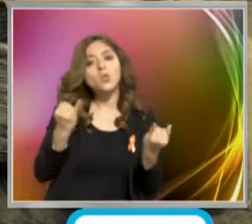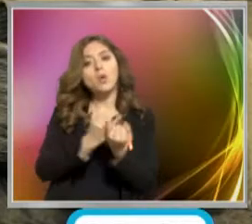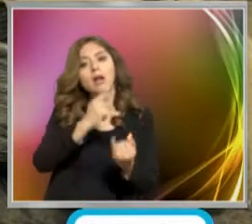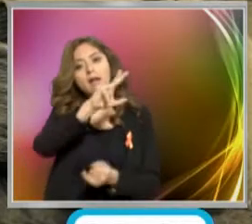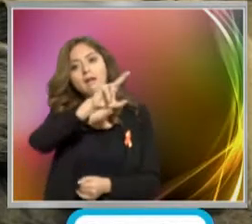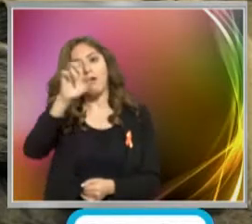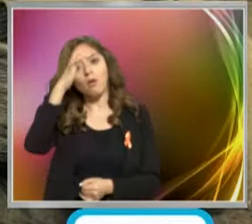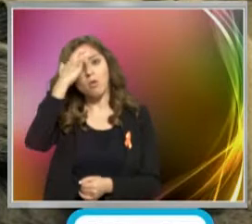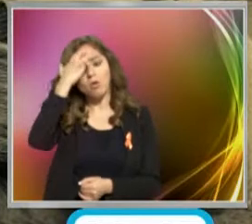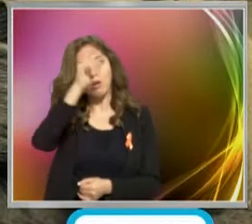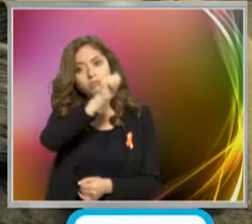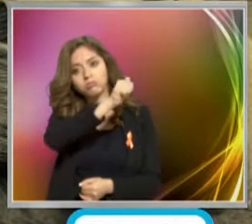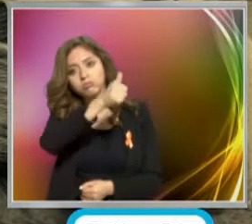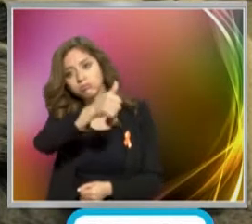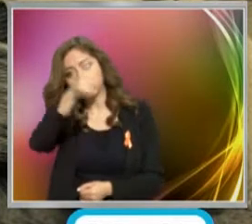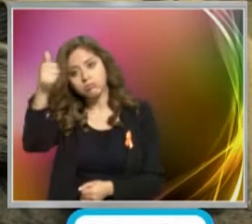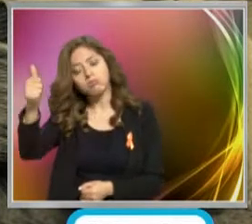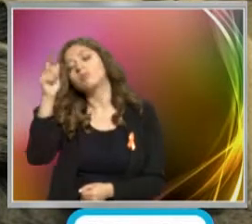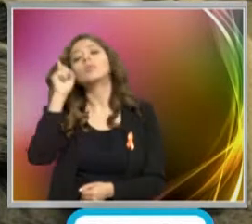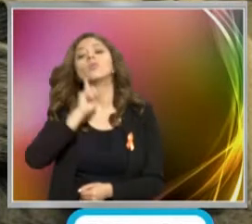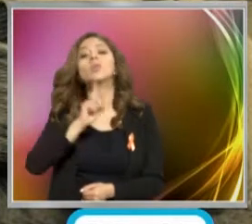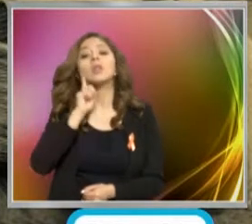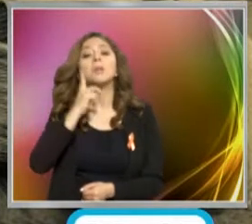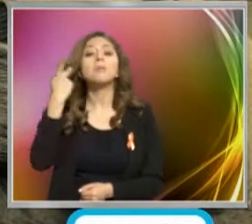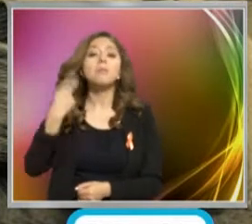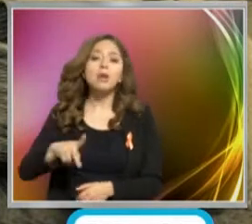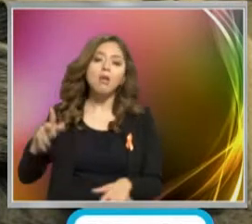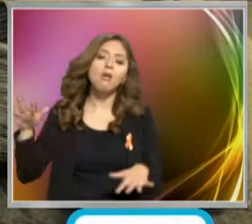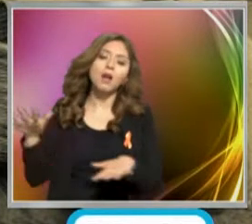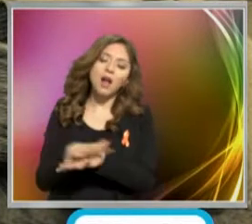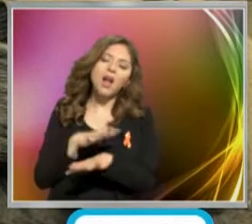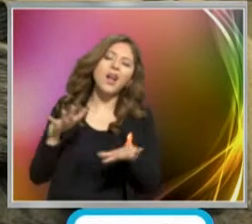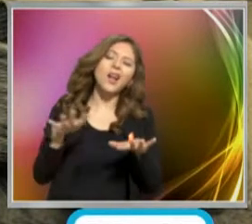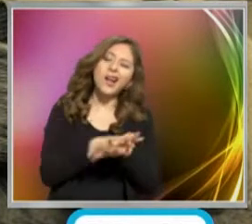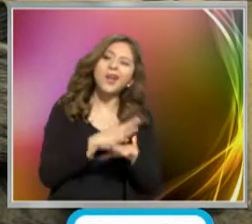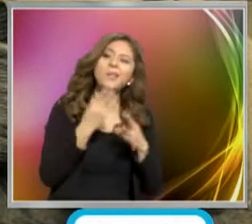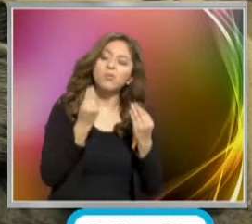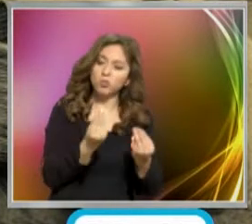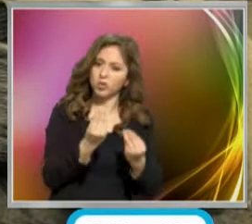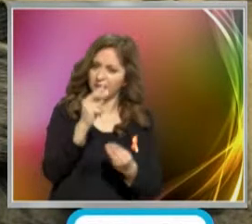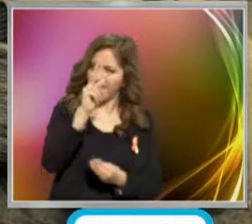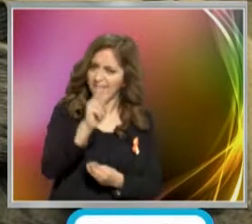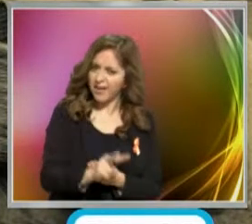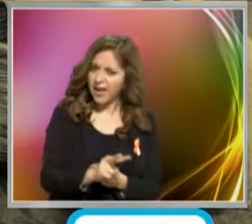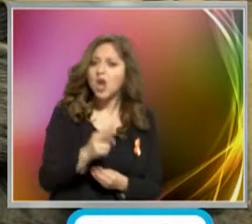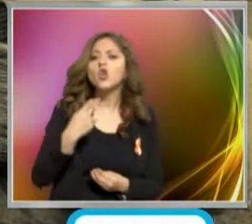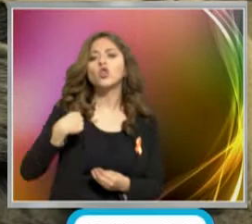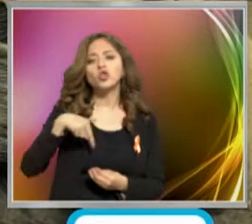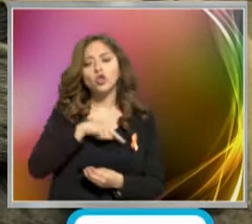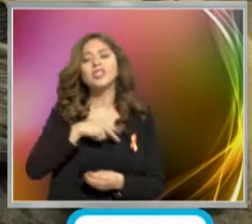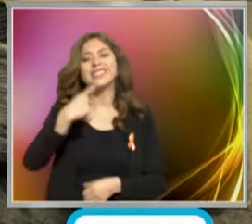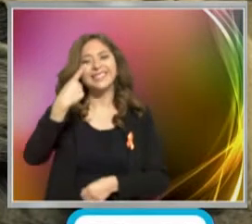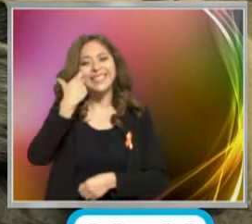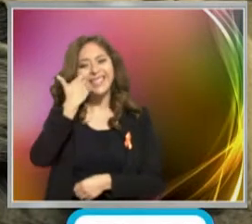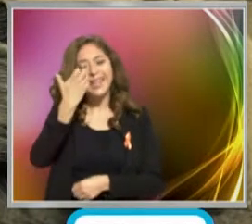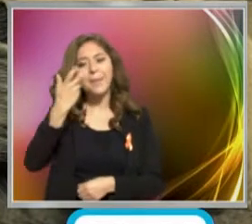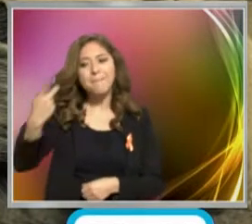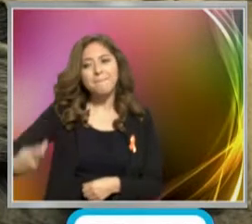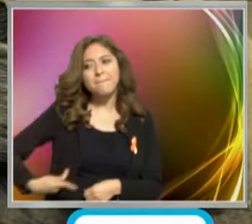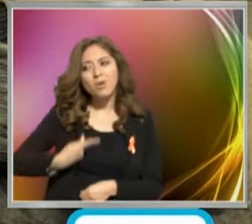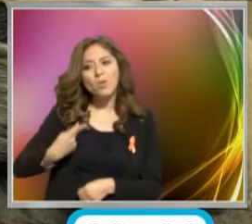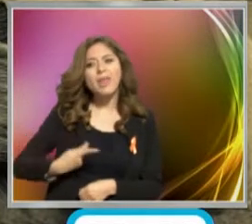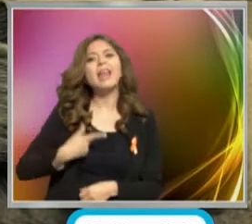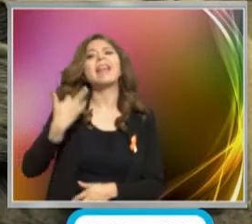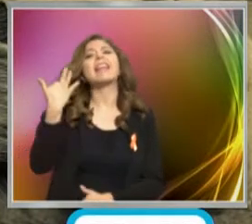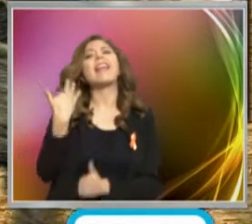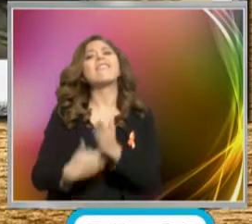las mujeres, pero realmente hemos cambiado tanto. Es una cuestión interesante que pretendemos Nos hacer tendremos que reflexionar. preguntar qué tanto nos falta